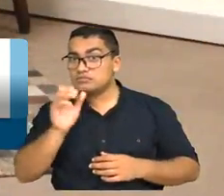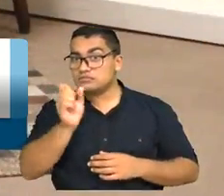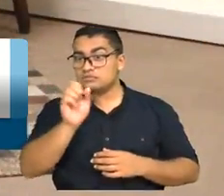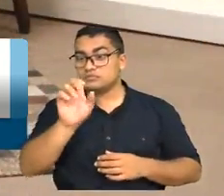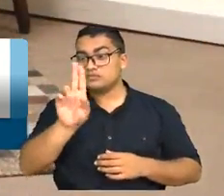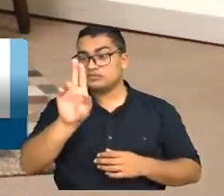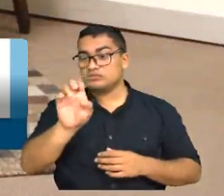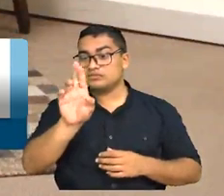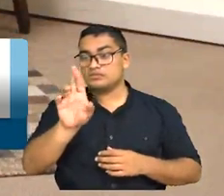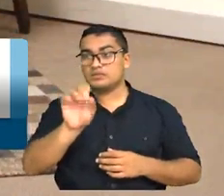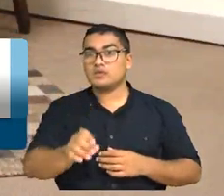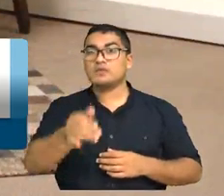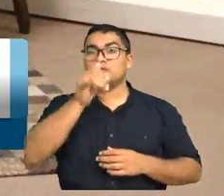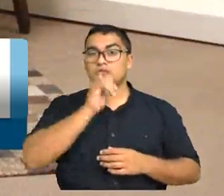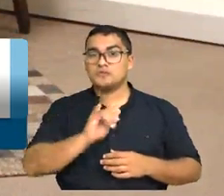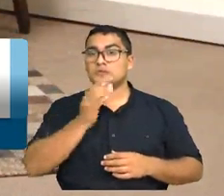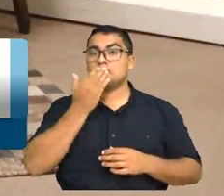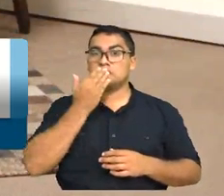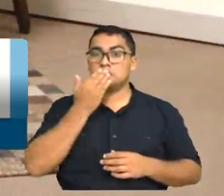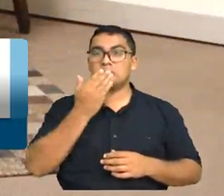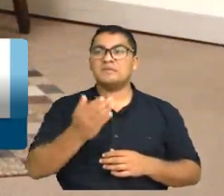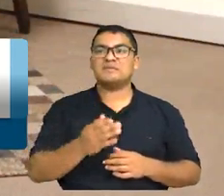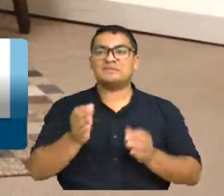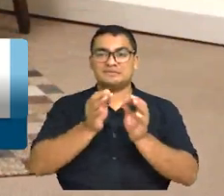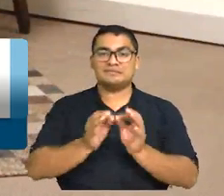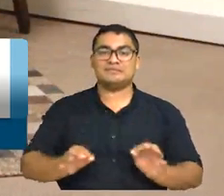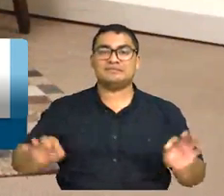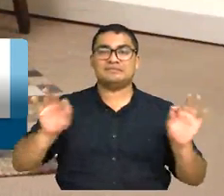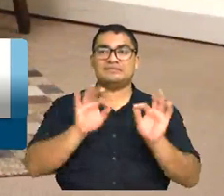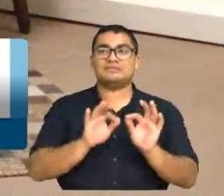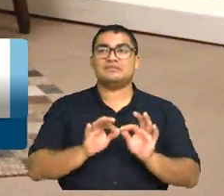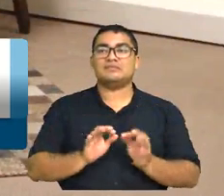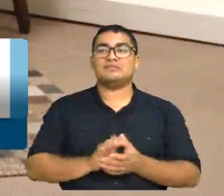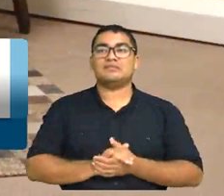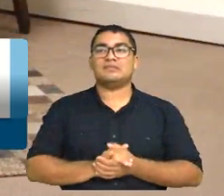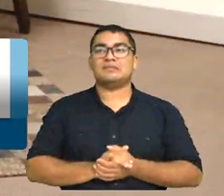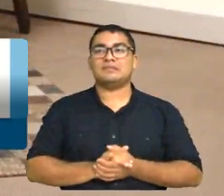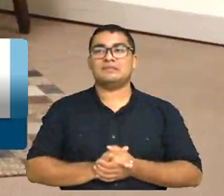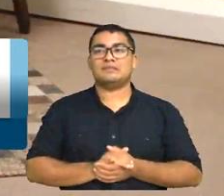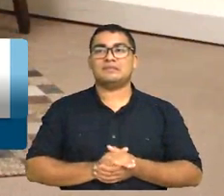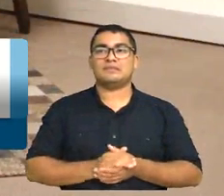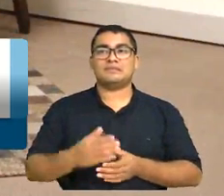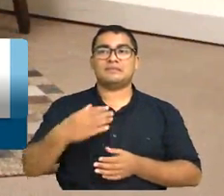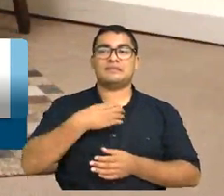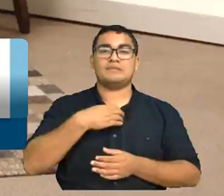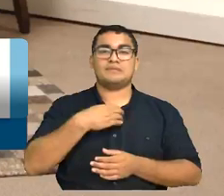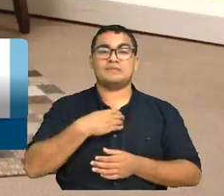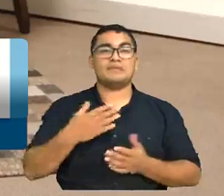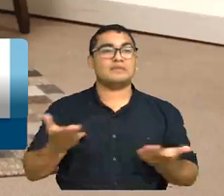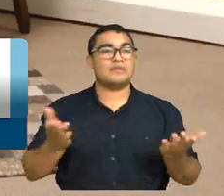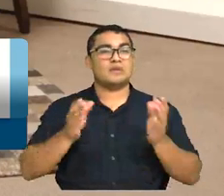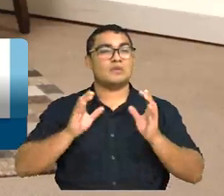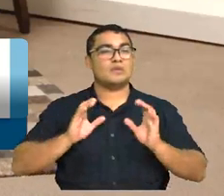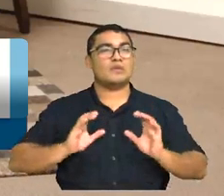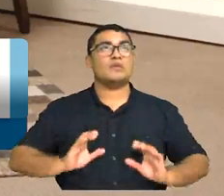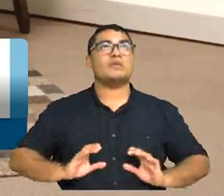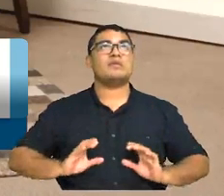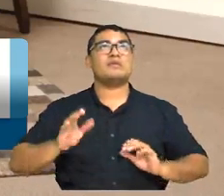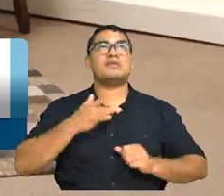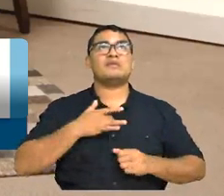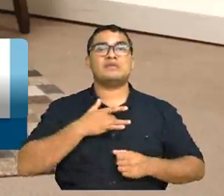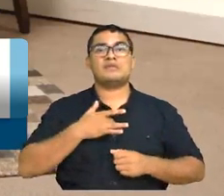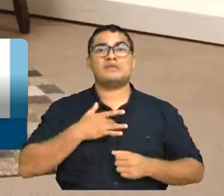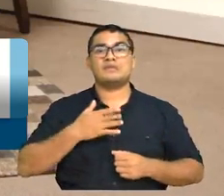rehidratarnos. Es para rehidratarse principalmente el suero, por los líquidos y electrolitos que perdemos, que son necesarios para el mecanismo,